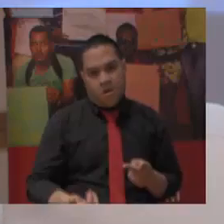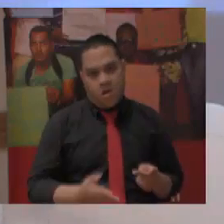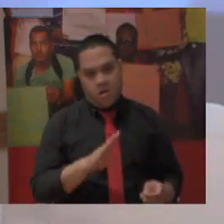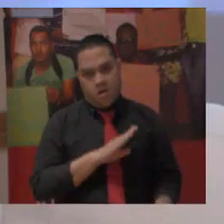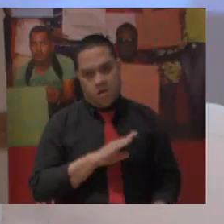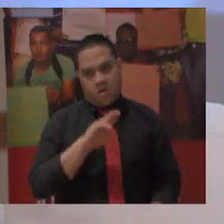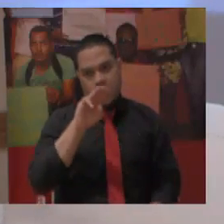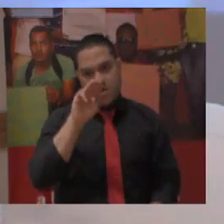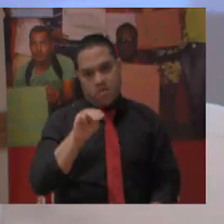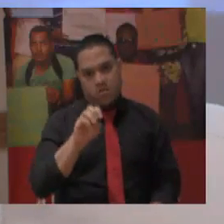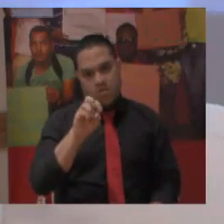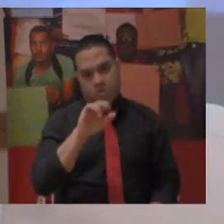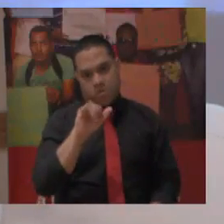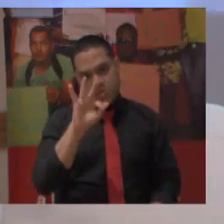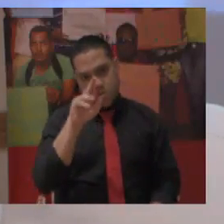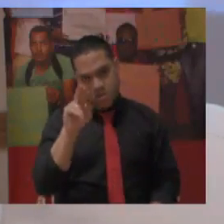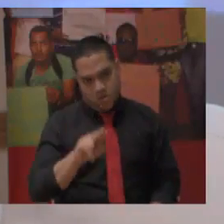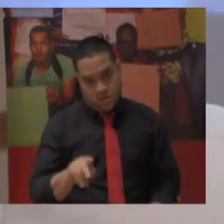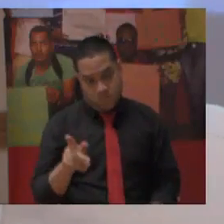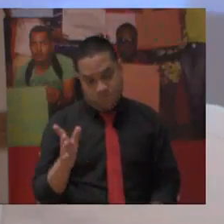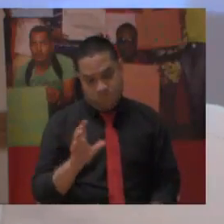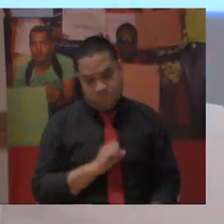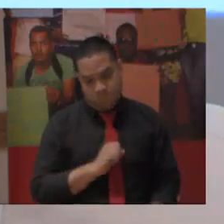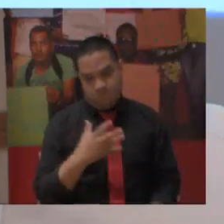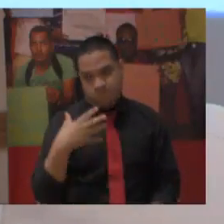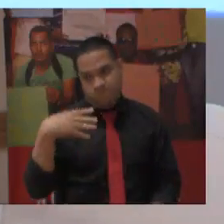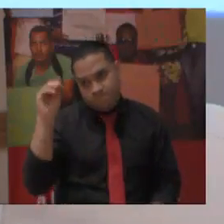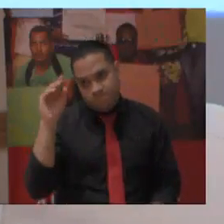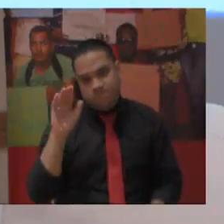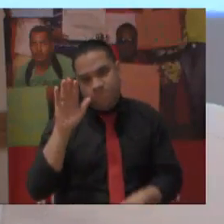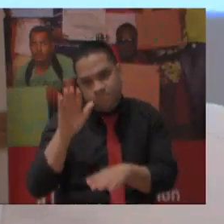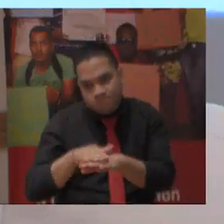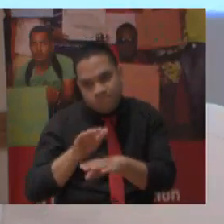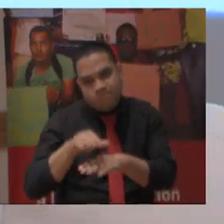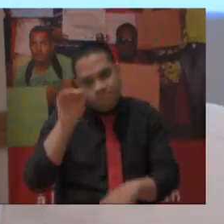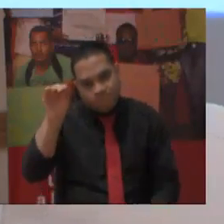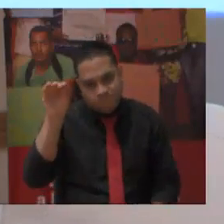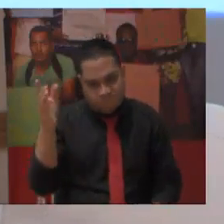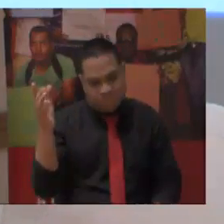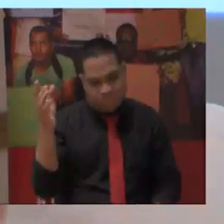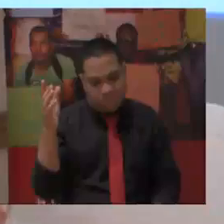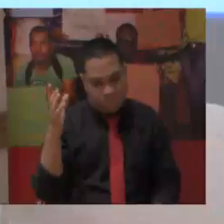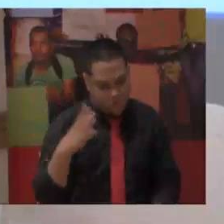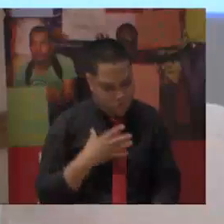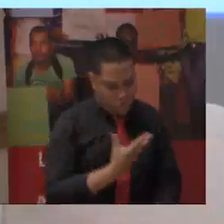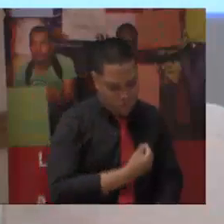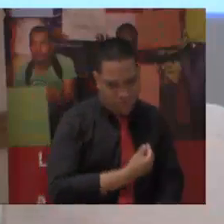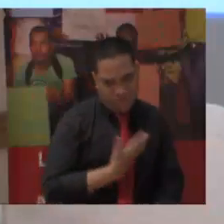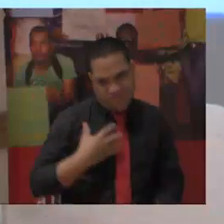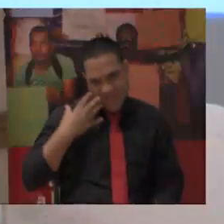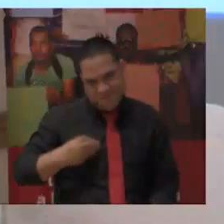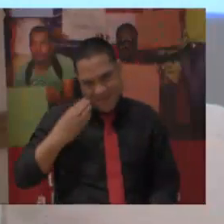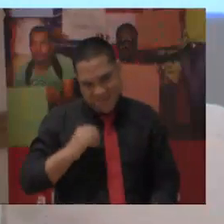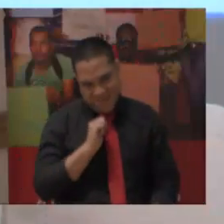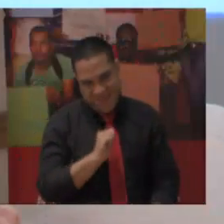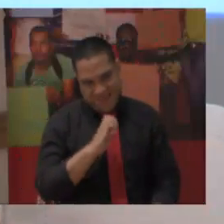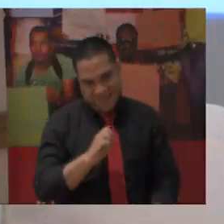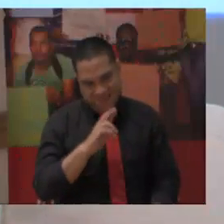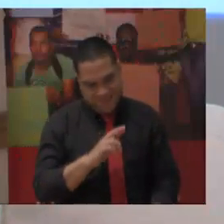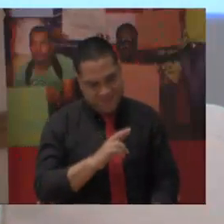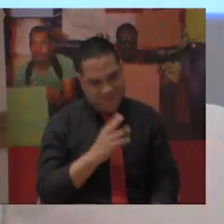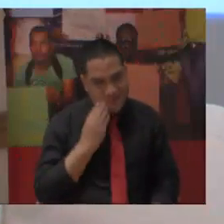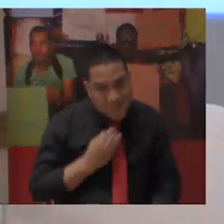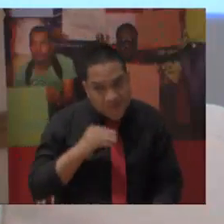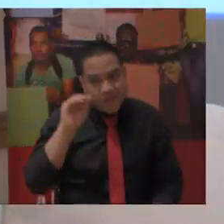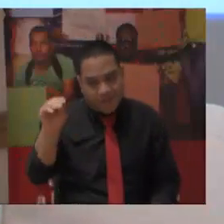qué lástima que se haya ido, porque le quería dejar un mensaje que para nosotros, y en mi experiencia con la ACR, y en la